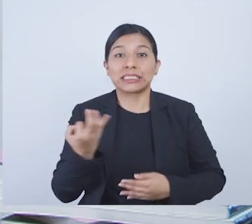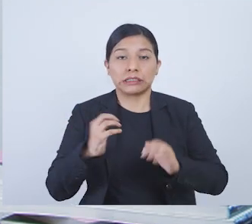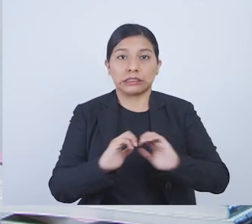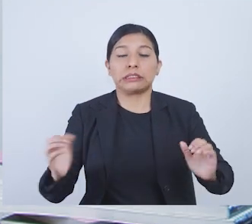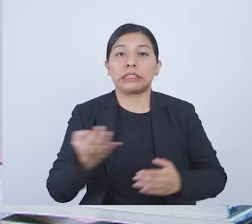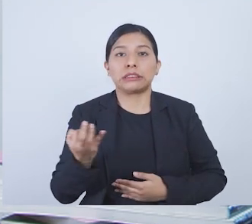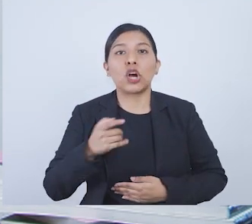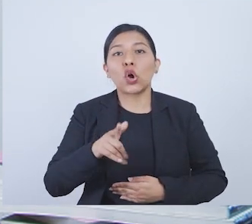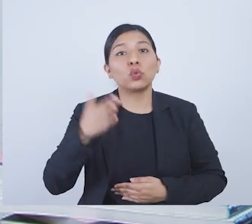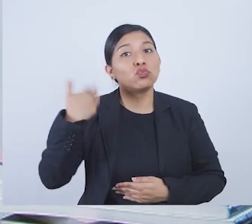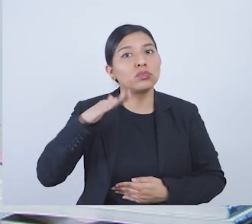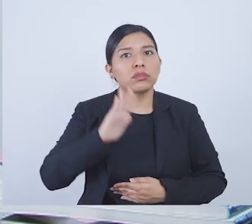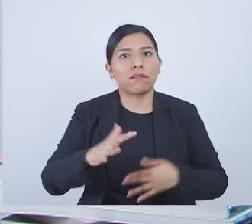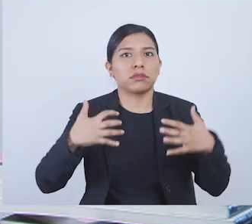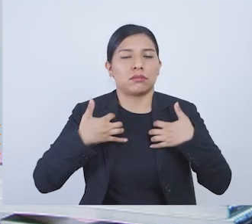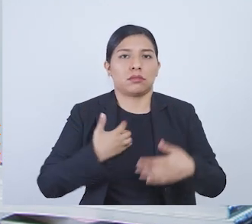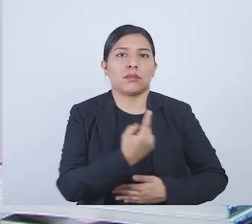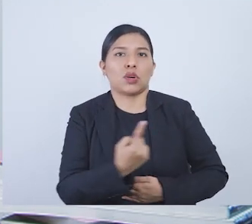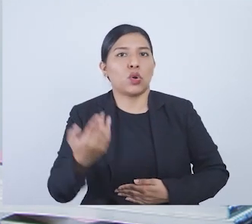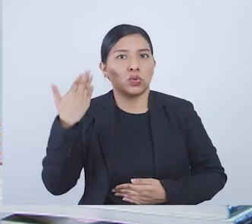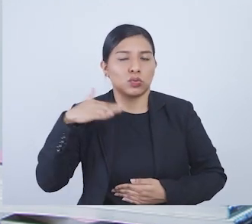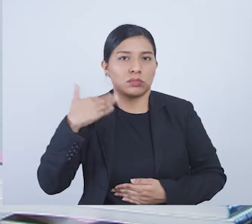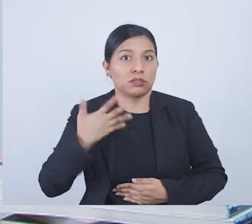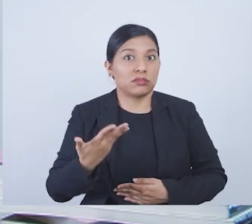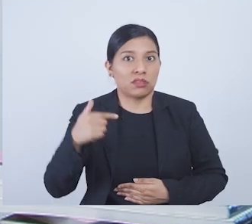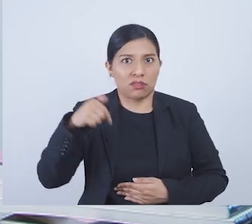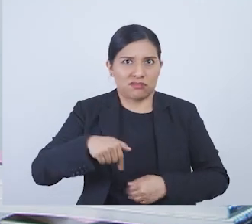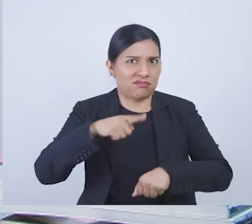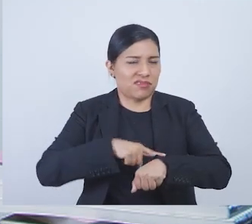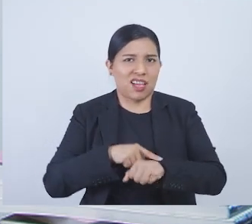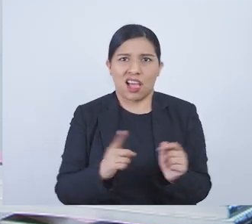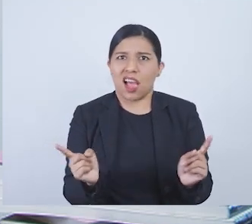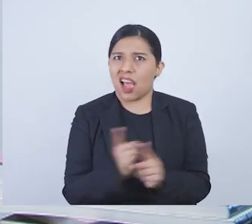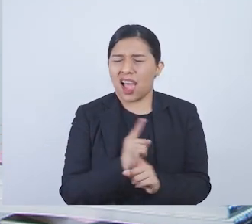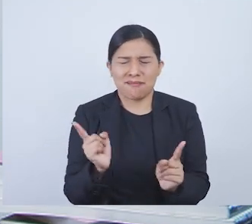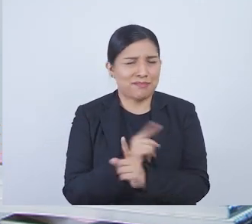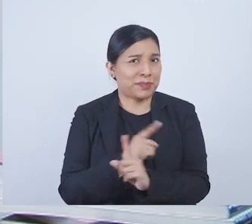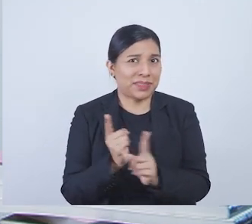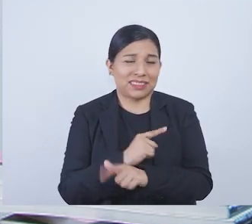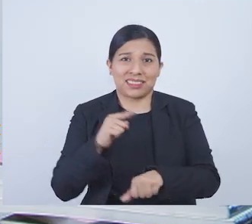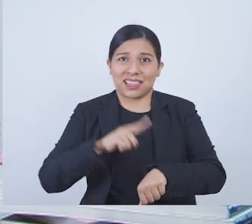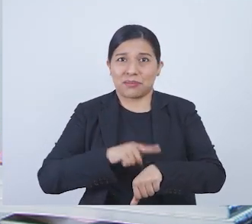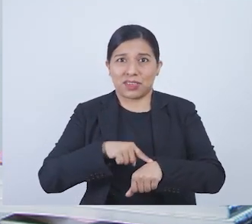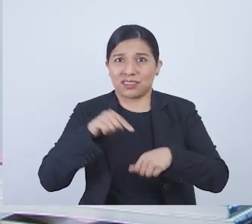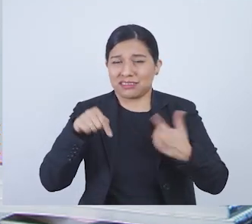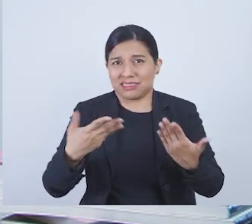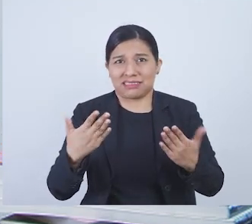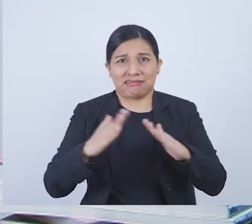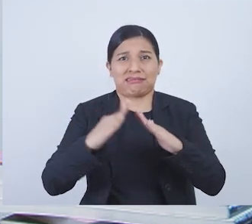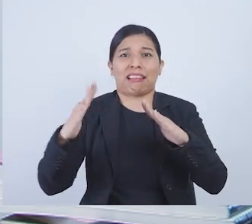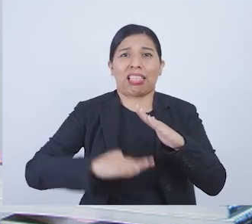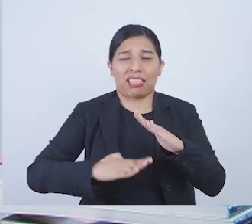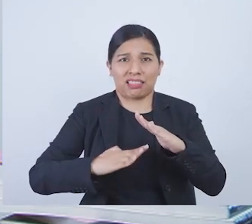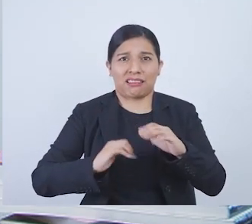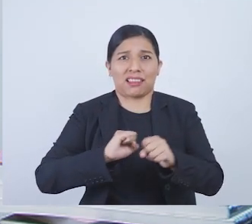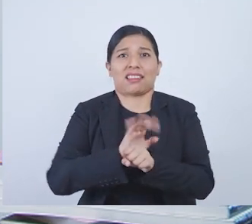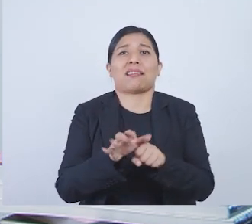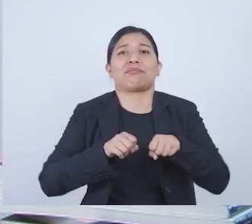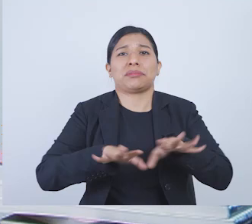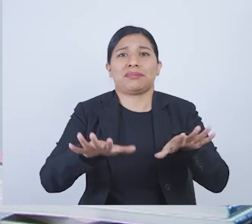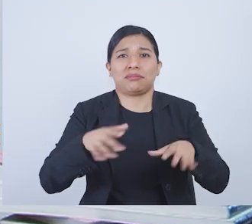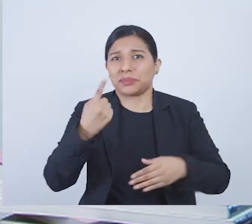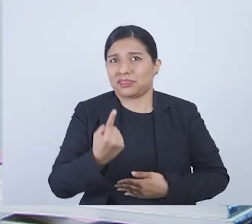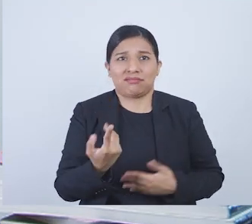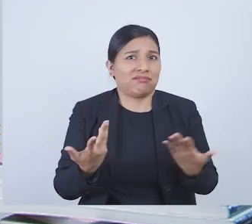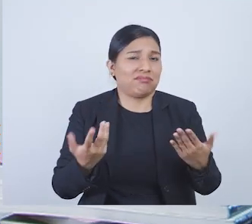eran parte de la vida del ser humano. La vida moderna y ahora en tiempos incluso de confinamiento y de restricción de